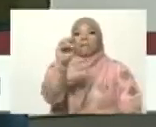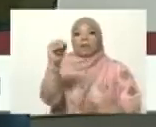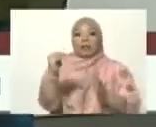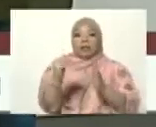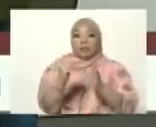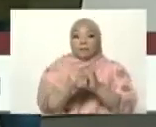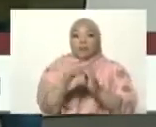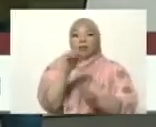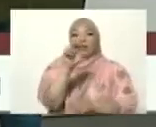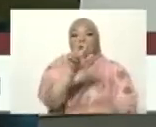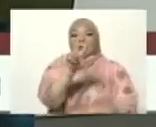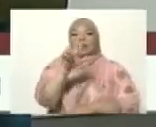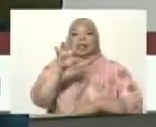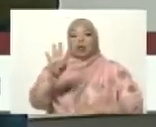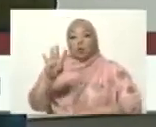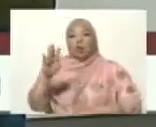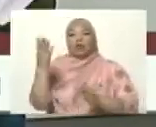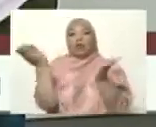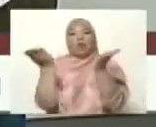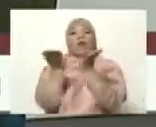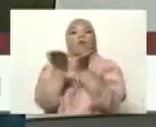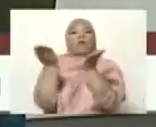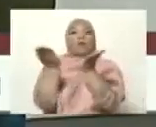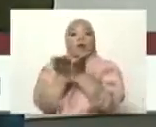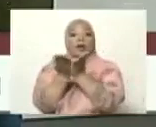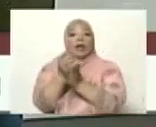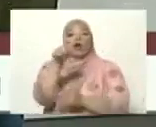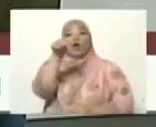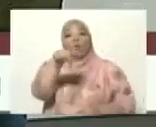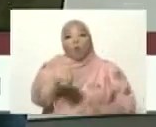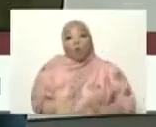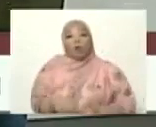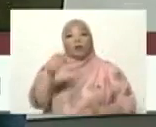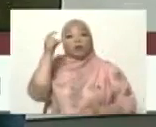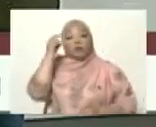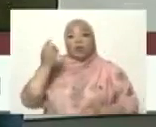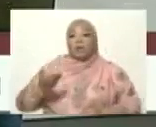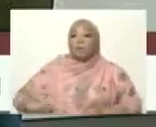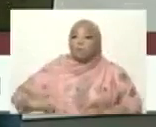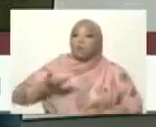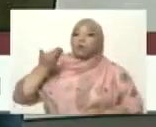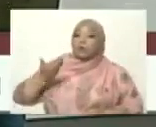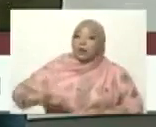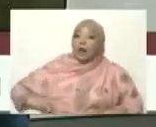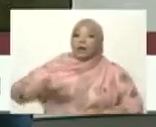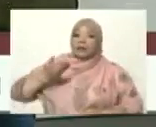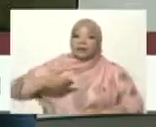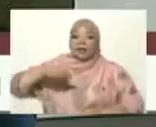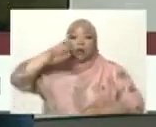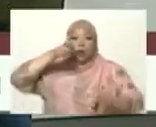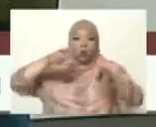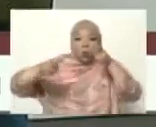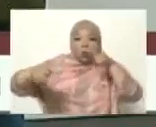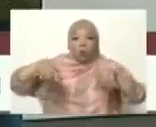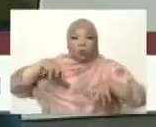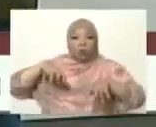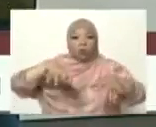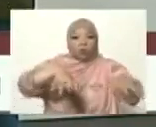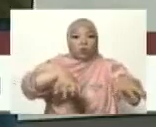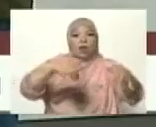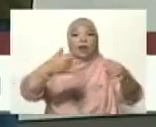20.634 escuelas, que a lo mejor en el día de hoy, por este despliegue tan importante van a